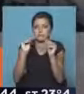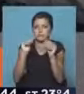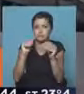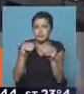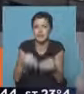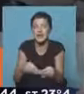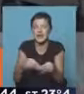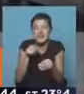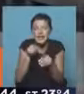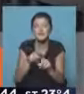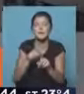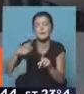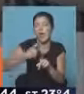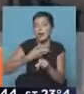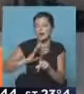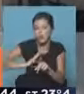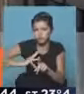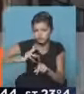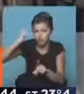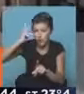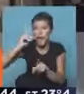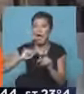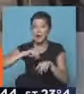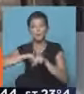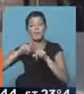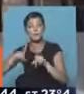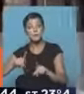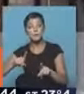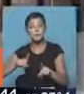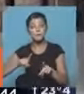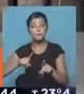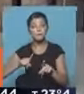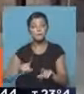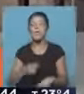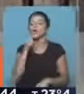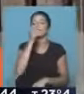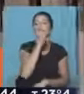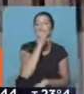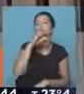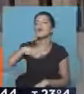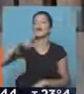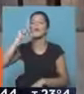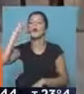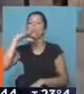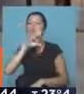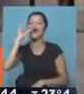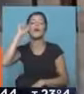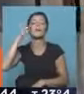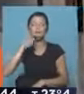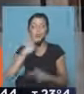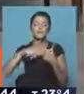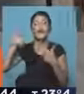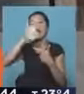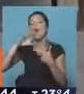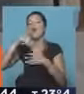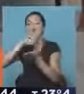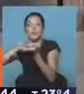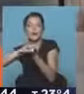resentimiento mientras por el otro lado viste se llenaba de cadenas tiffany en cada esquina en londres un nueva york no digo yo he llegado a un punto esa